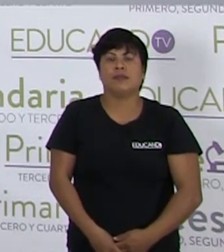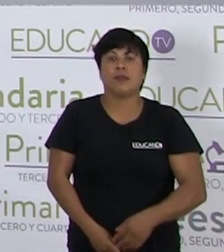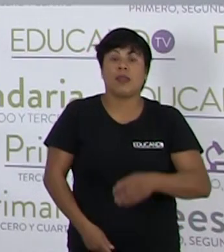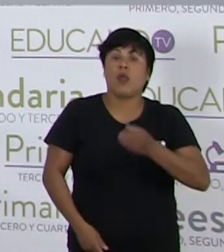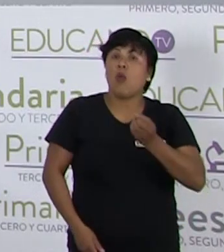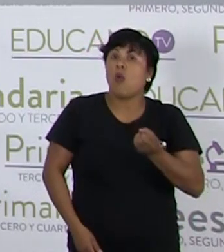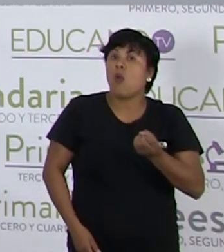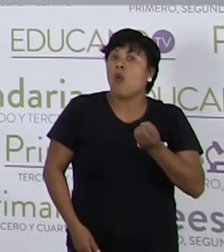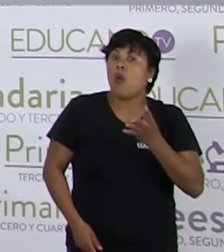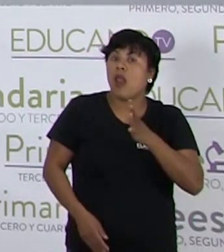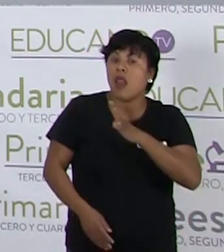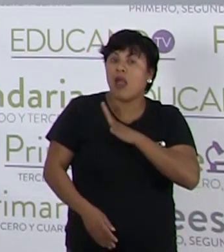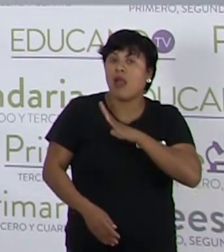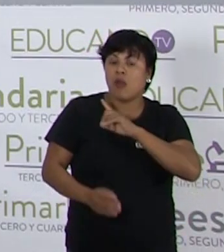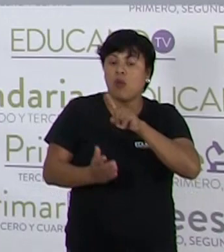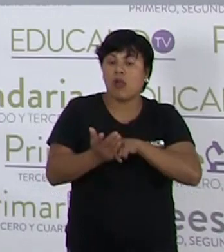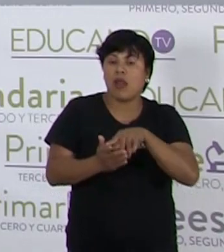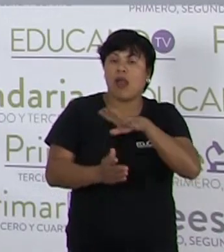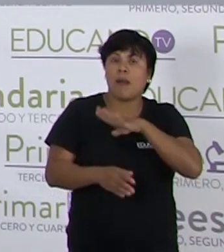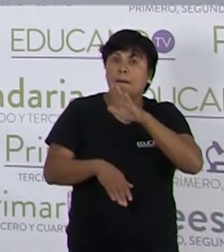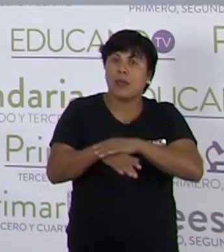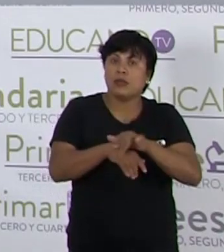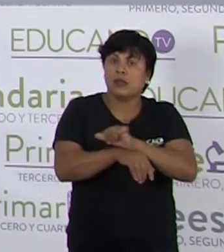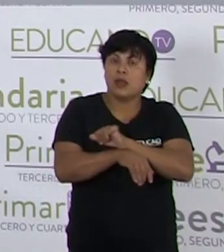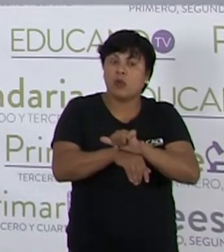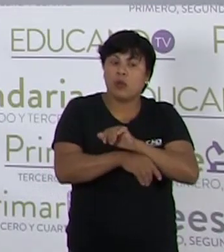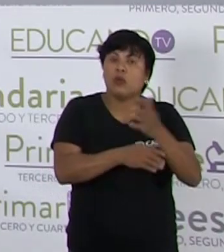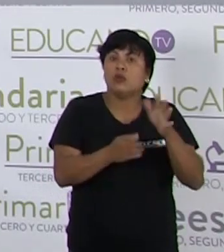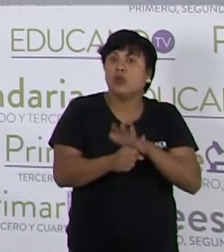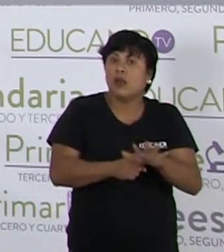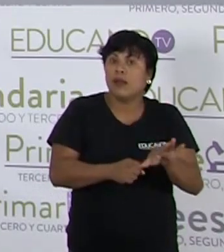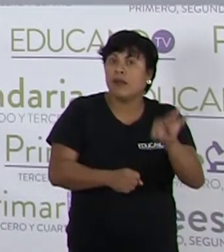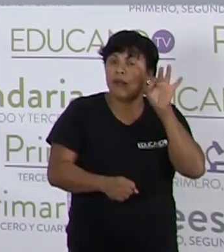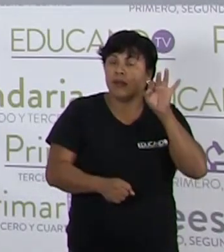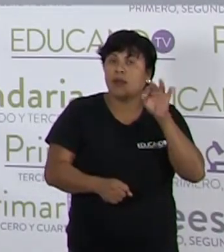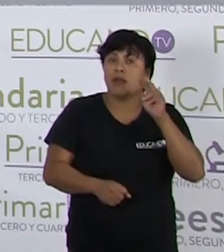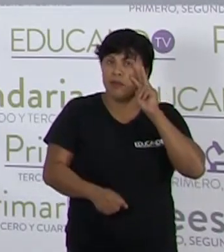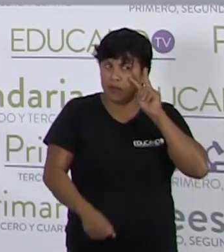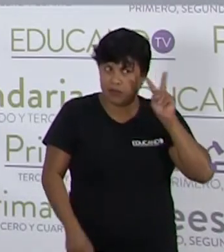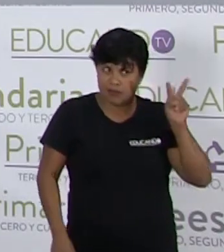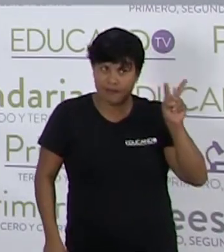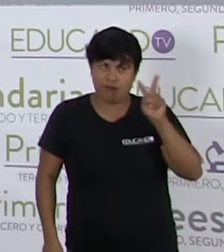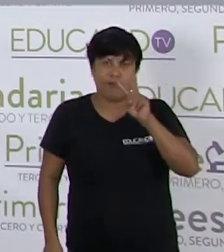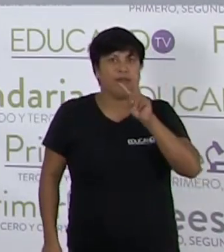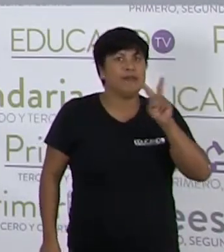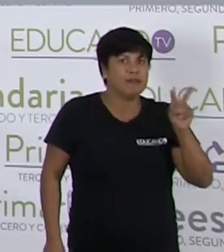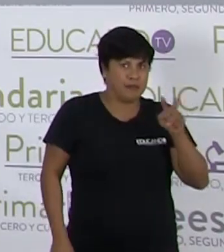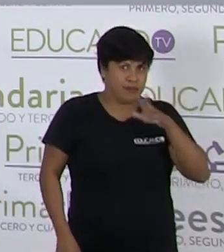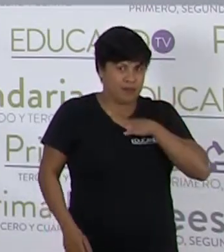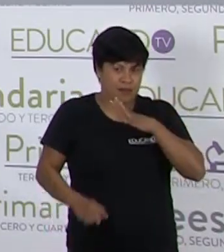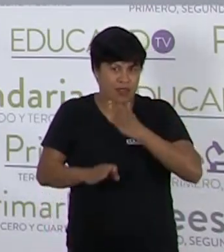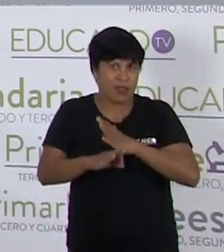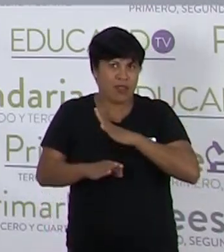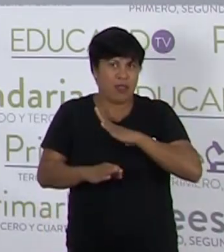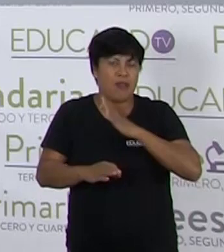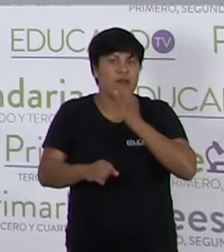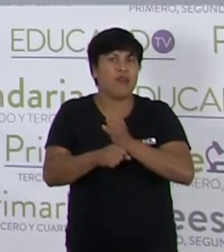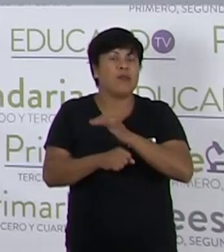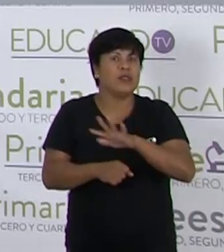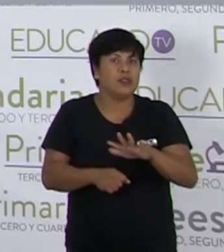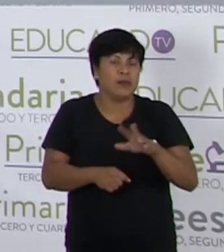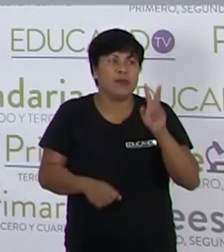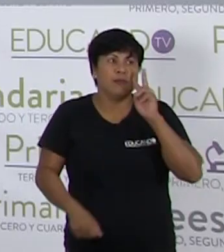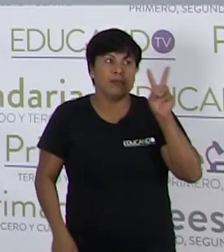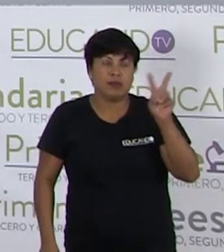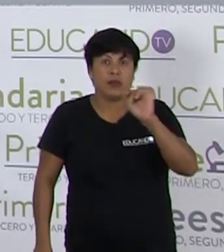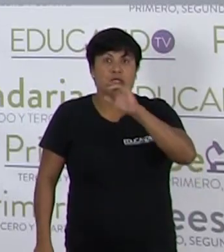¿En cuál fraccionamiento hay más automóviles? Veamos la información que teníamos.